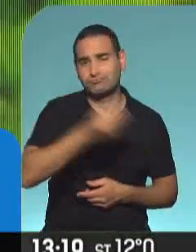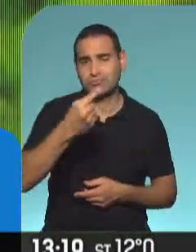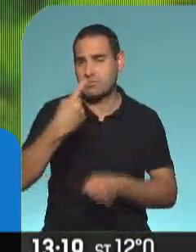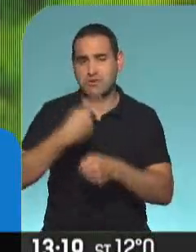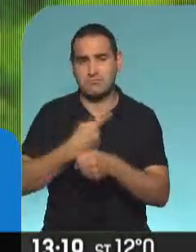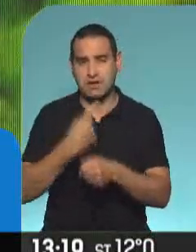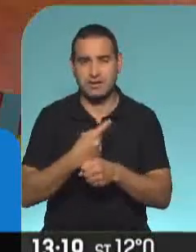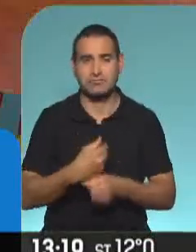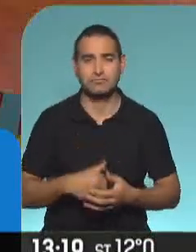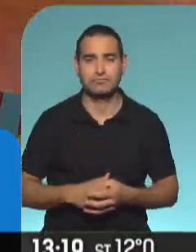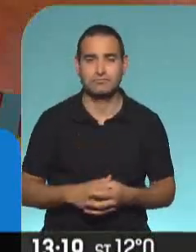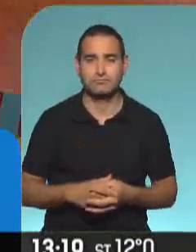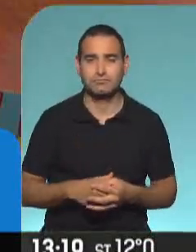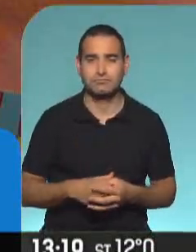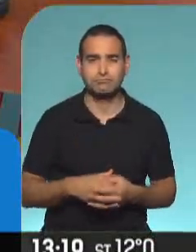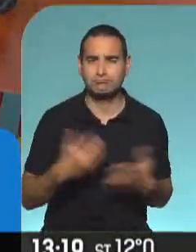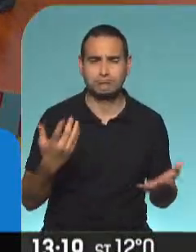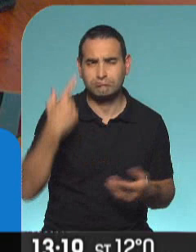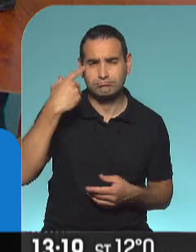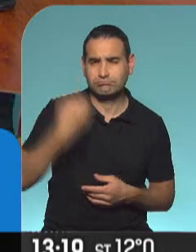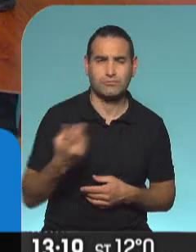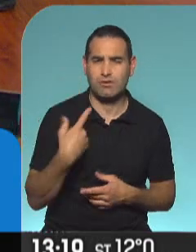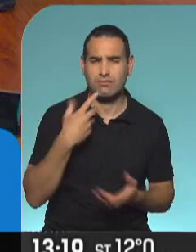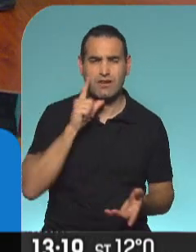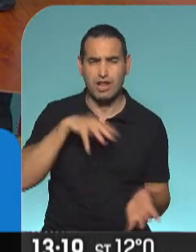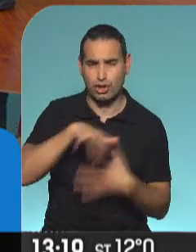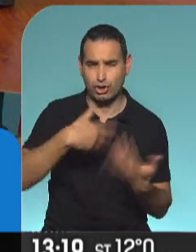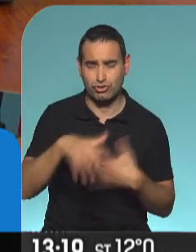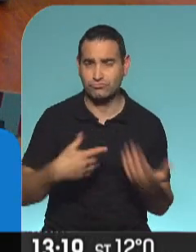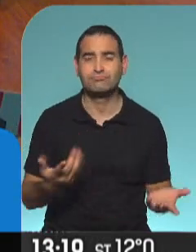jugándose este reducido. Fíjate la poca lógica que tiene la situación. Es lógico. Nariz de payaso para los...